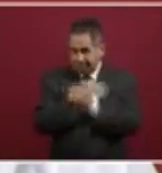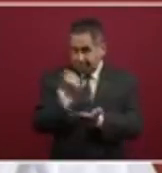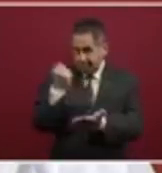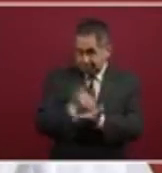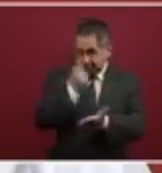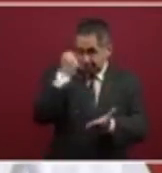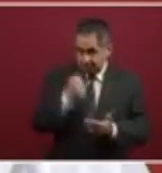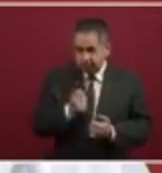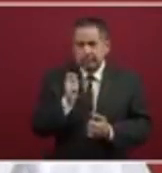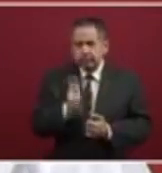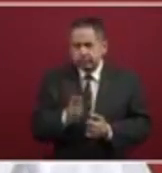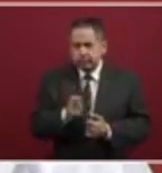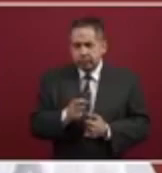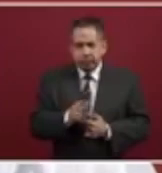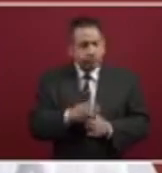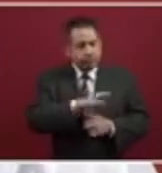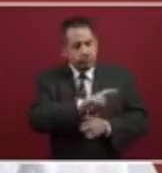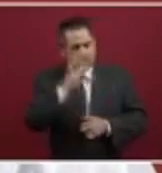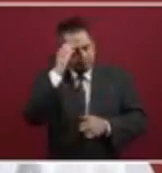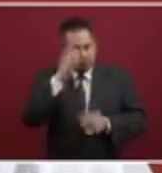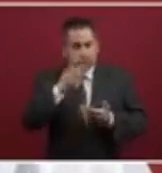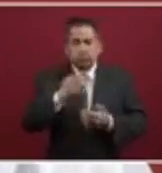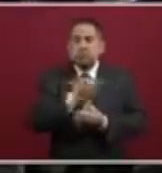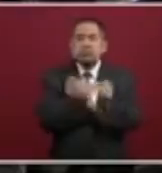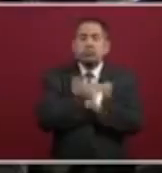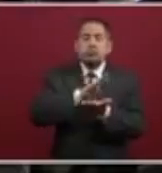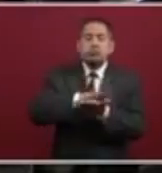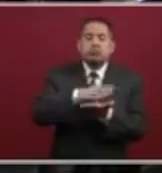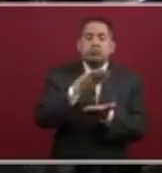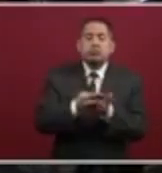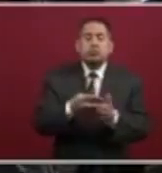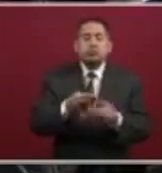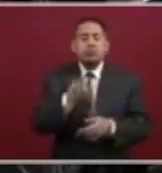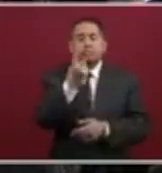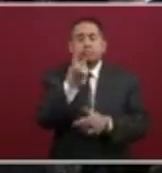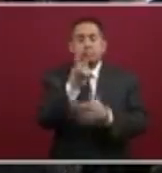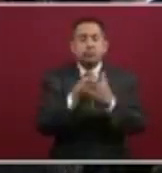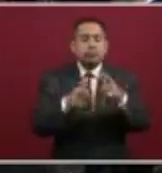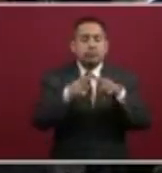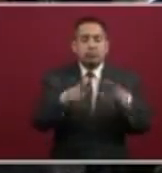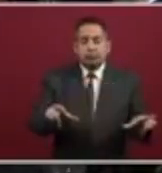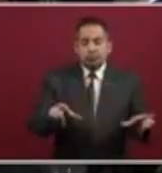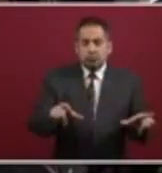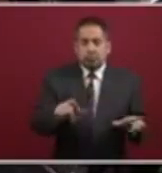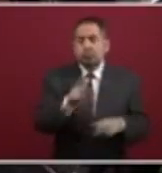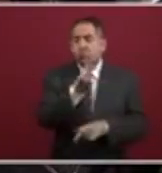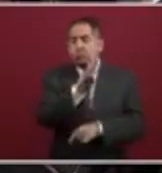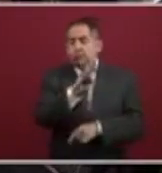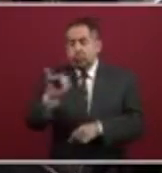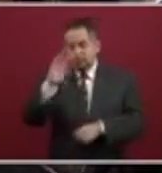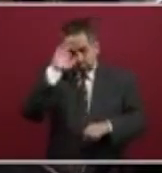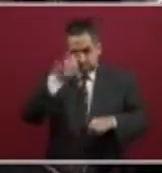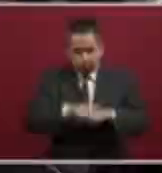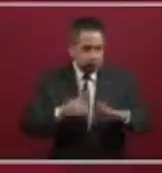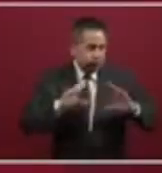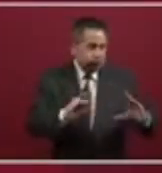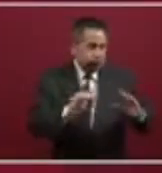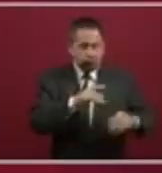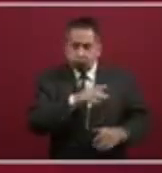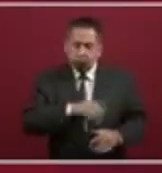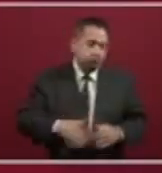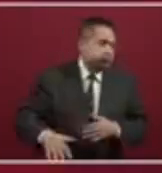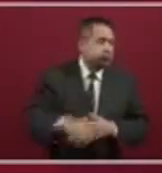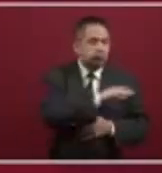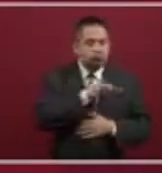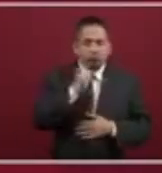reconoce a la educación bilingüe e intercultural que merecen nuestros niños indígenas del país. Hoy